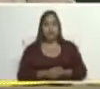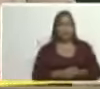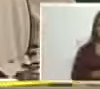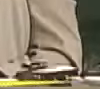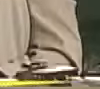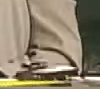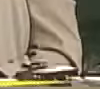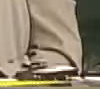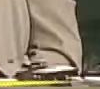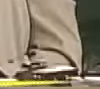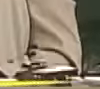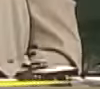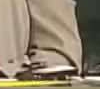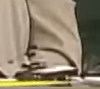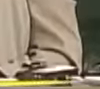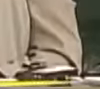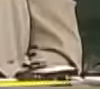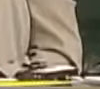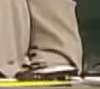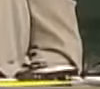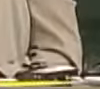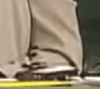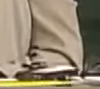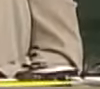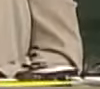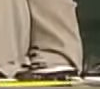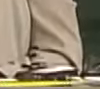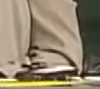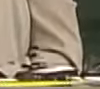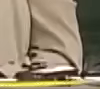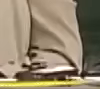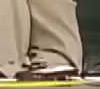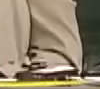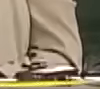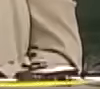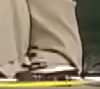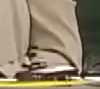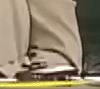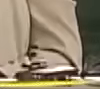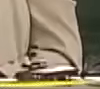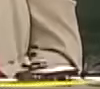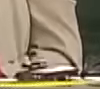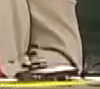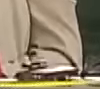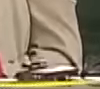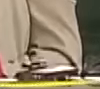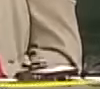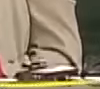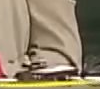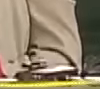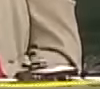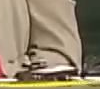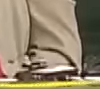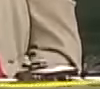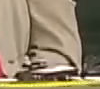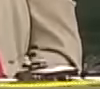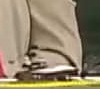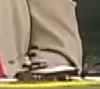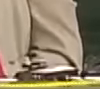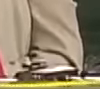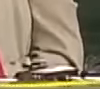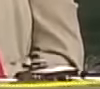que usted puede que no apruebe 100% porque no conoce todos los elementos que llevaron a esa decisión, pero usted sabe